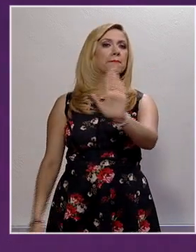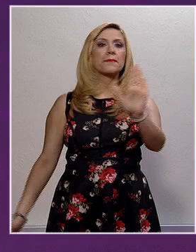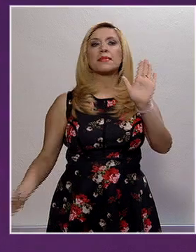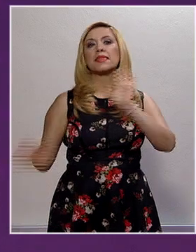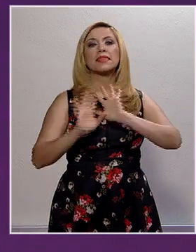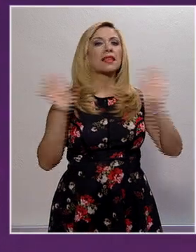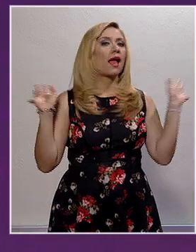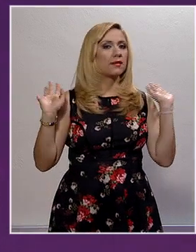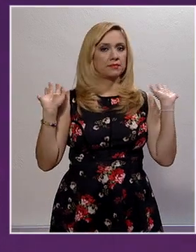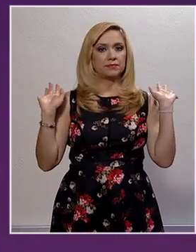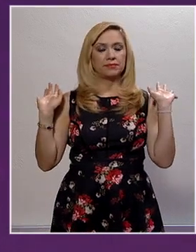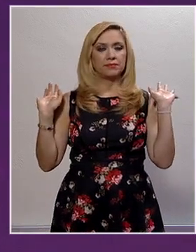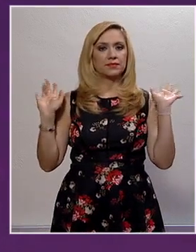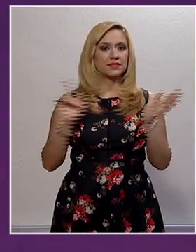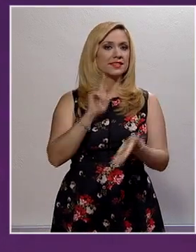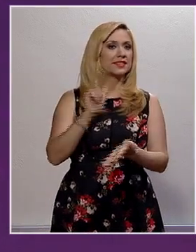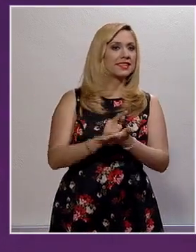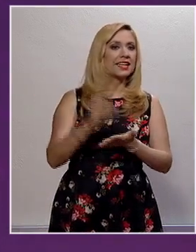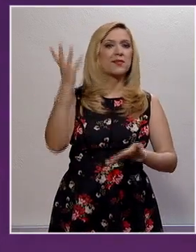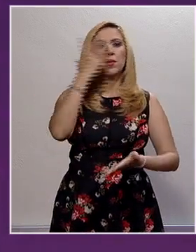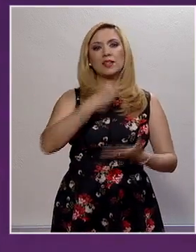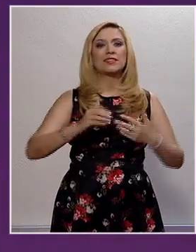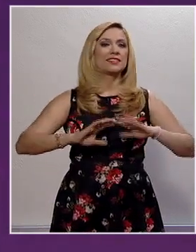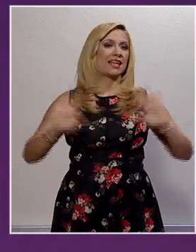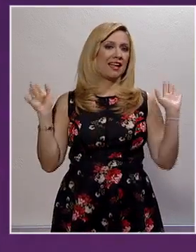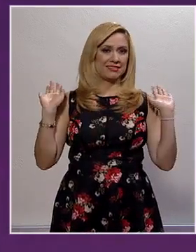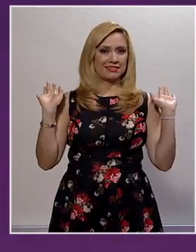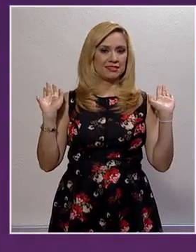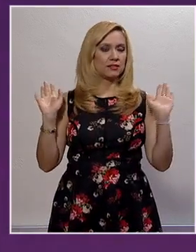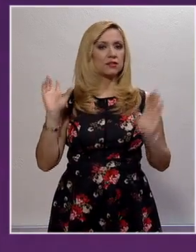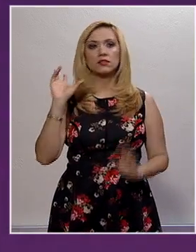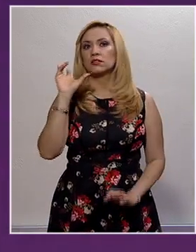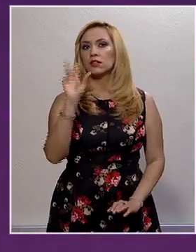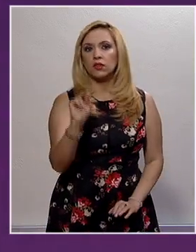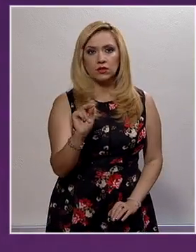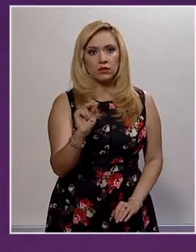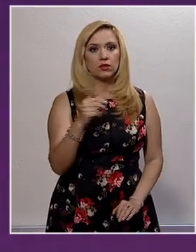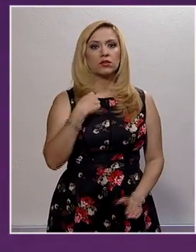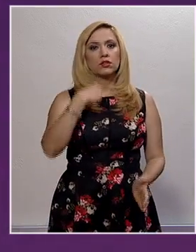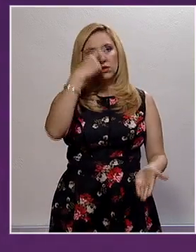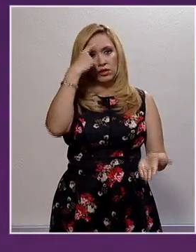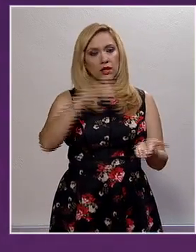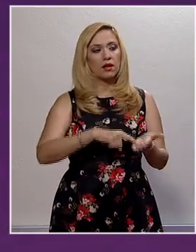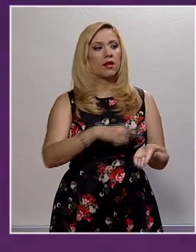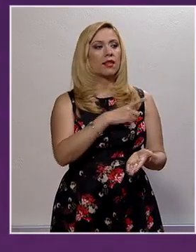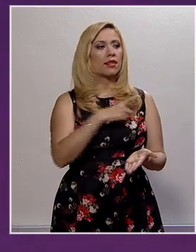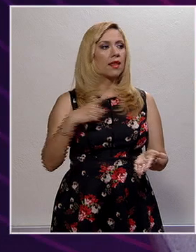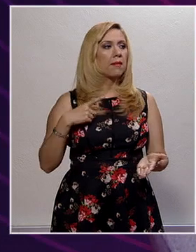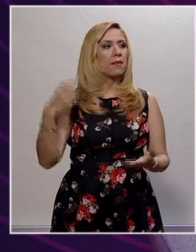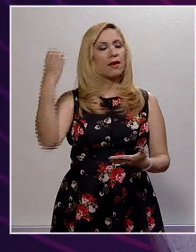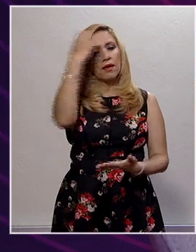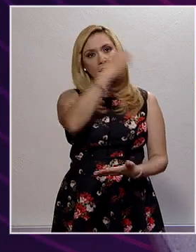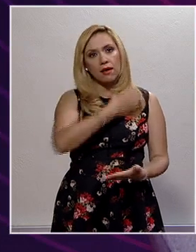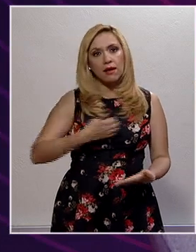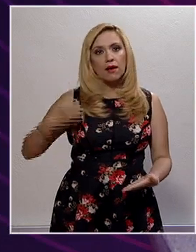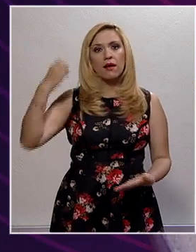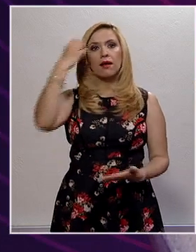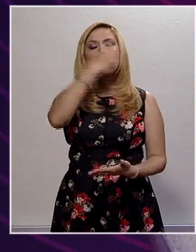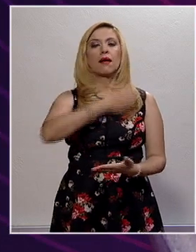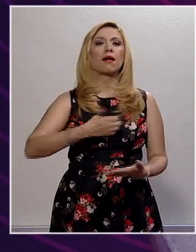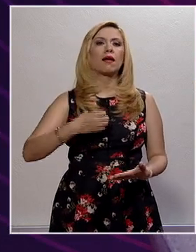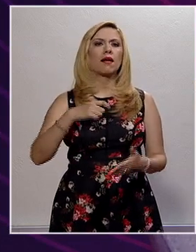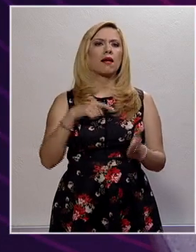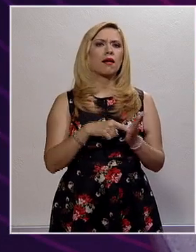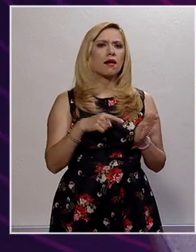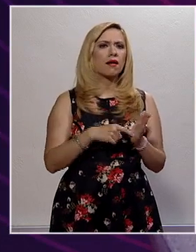ya tenemos el andamiaje jurídico, está muy bonito. No, pues creo que tiene que haber un diagnóstico de por qué